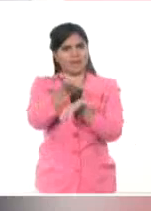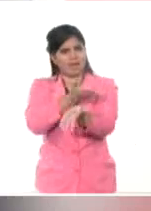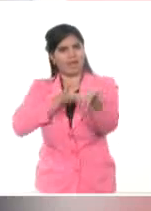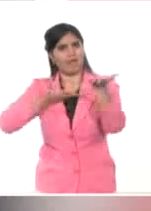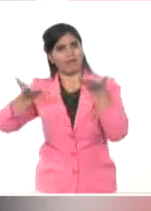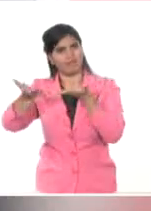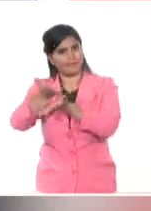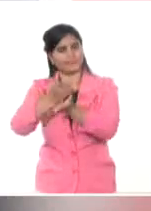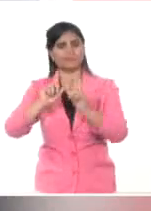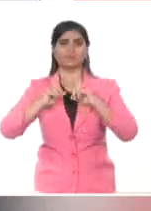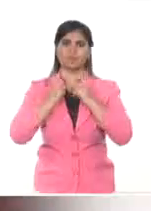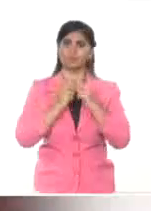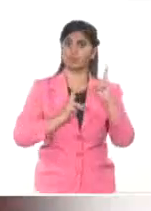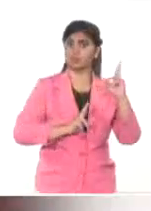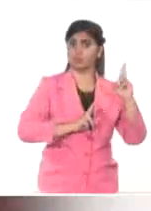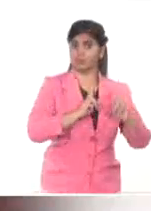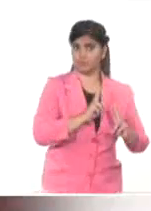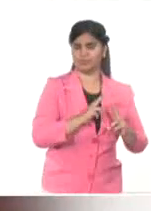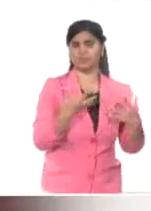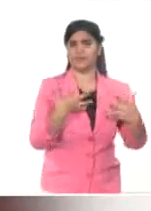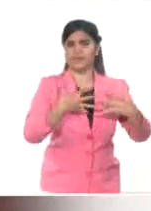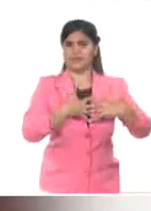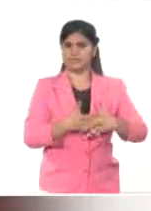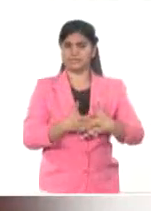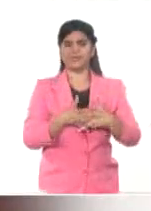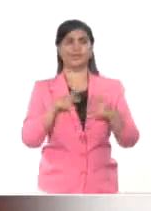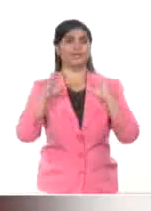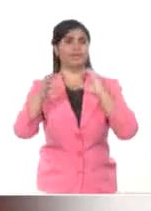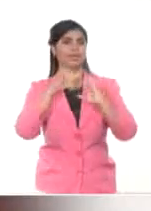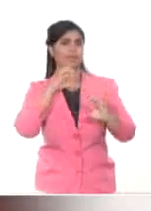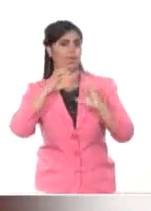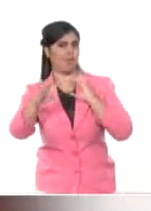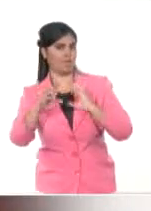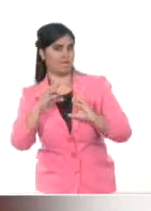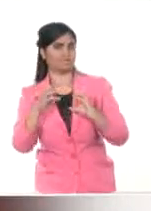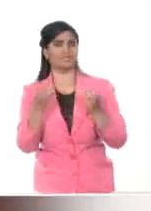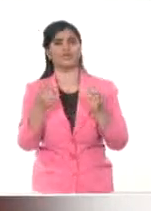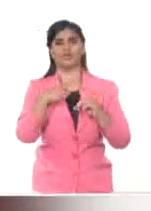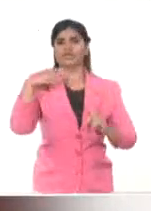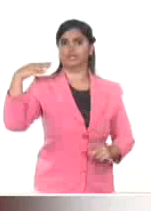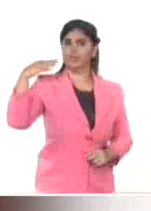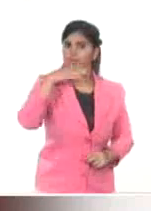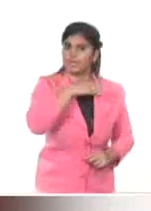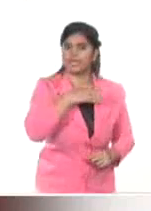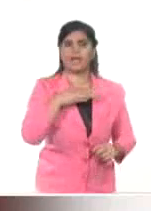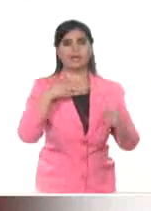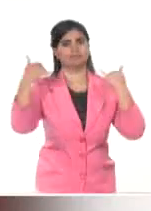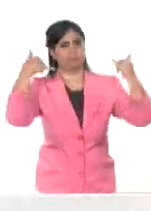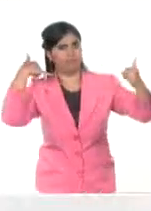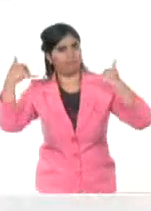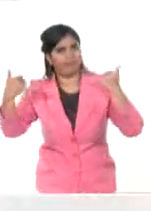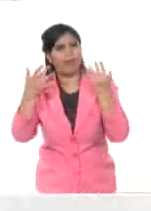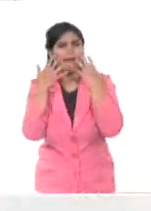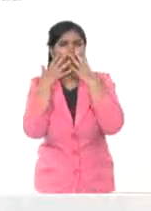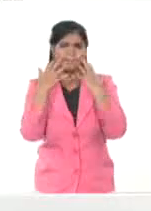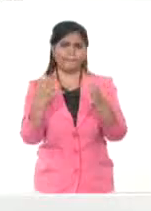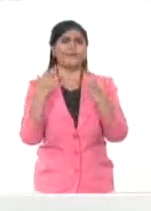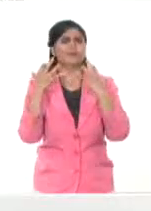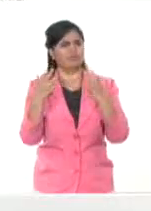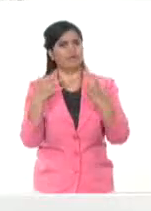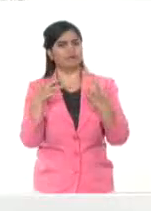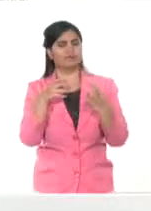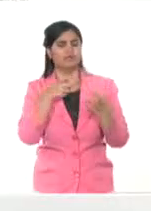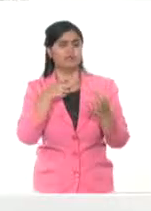ambos coincidieron en que las relaciones en el área de la tecnología, de la información y la comunicación van más allá de un